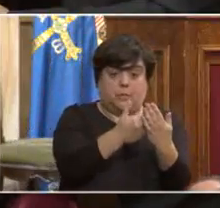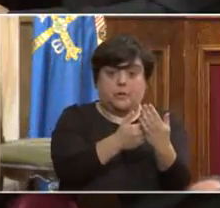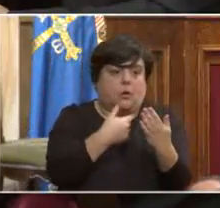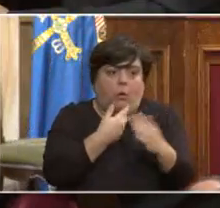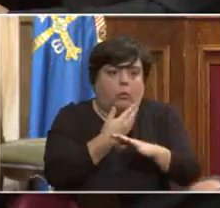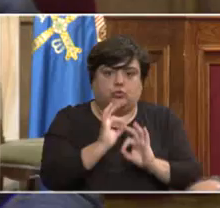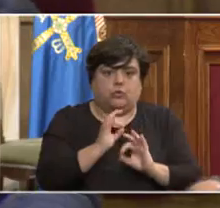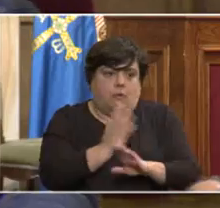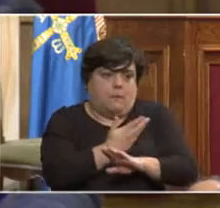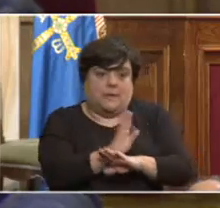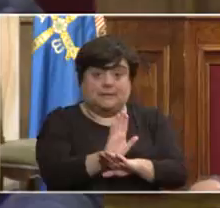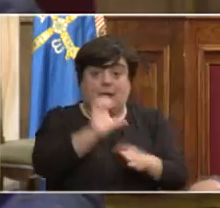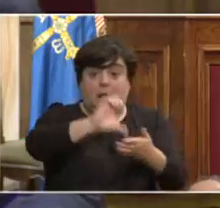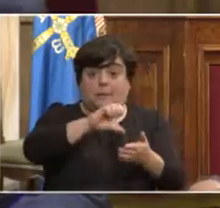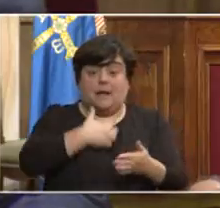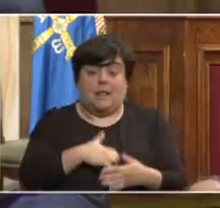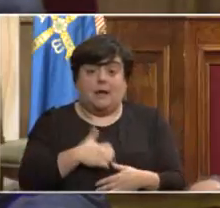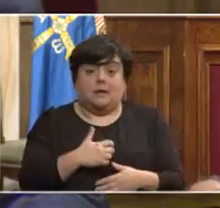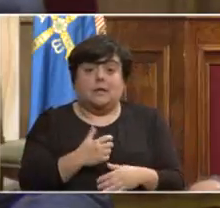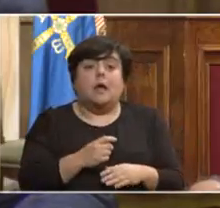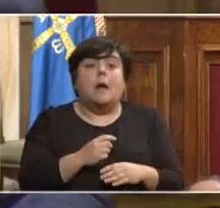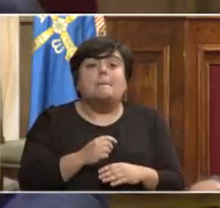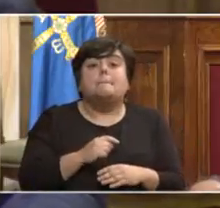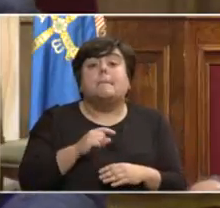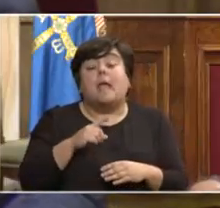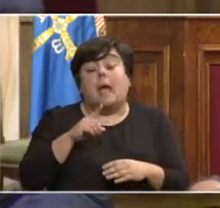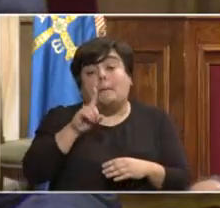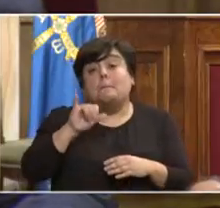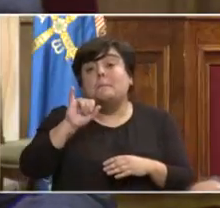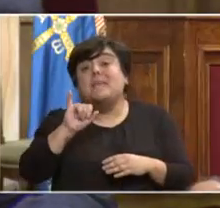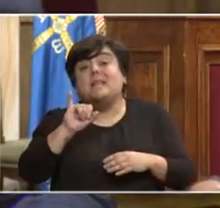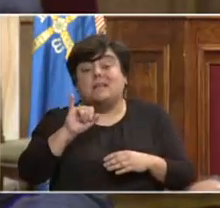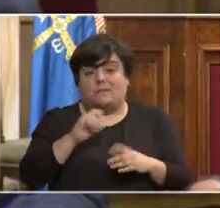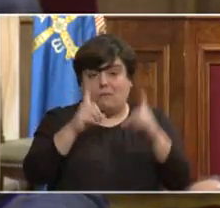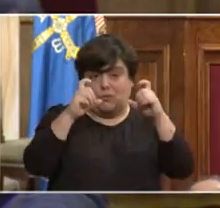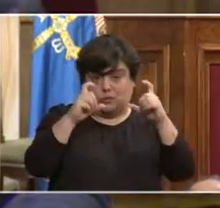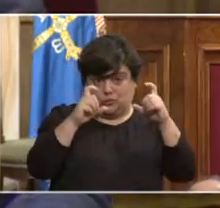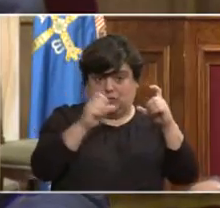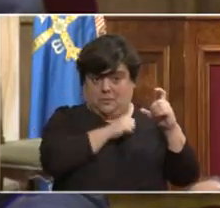presentar en Buenos Aires, con mis fotos caseras de Les Lelutier a lo largo de 50 años.